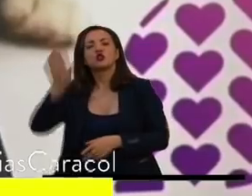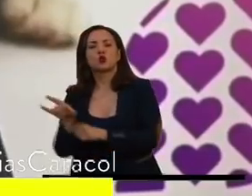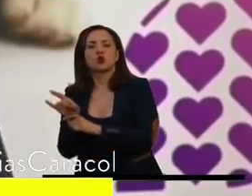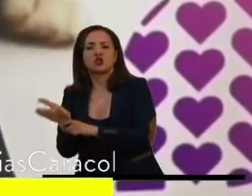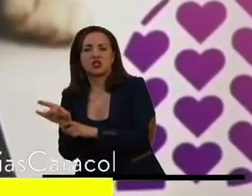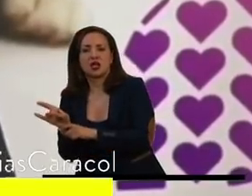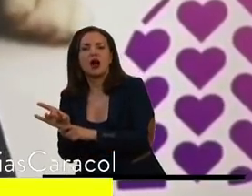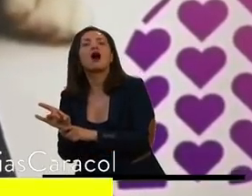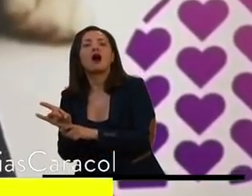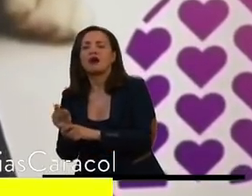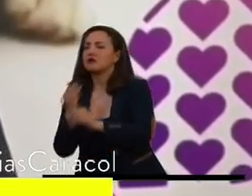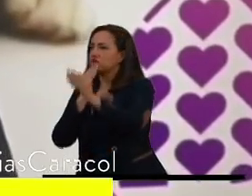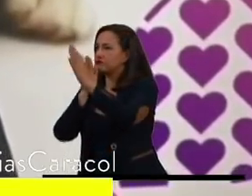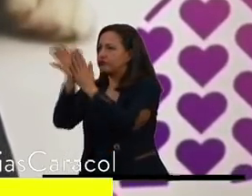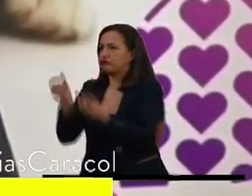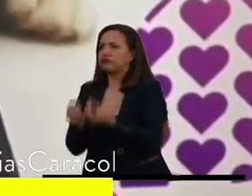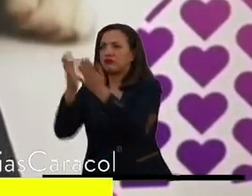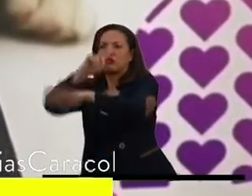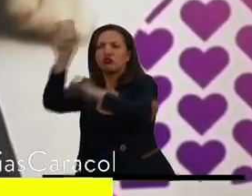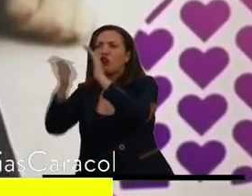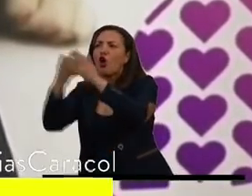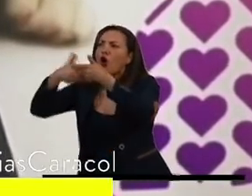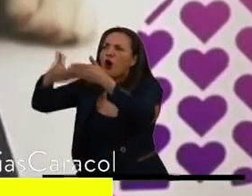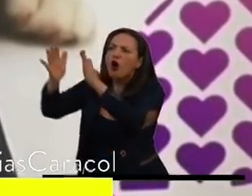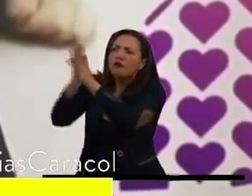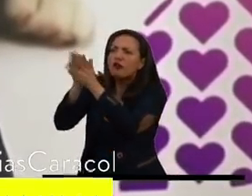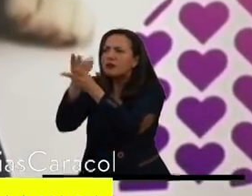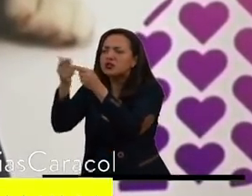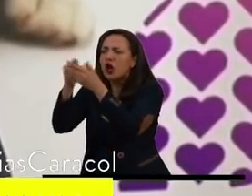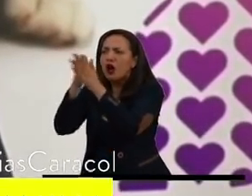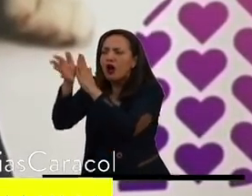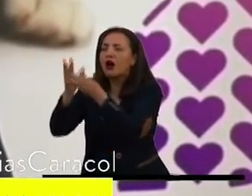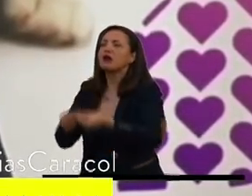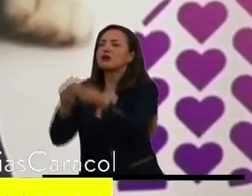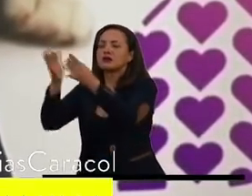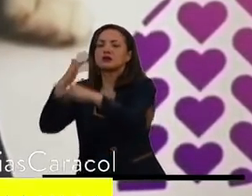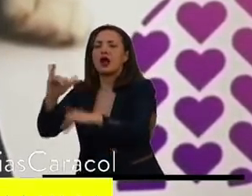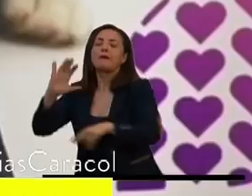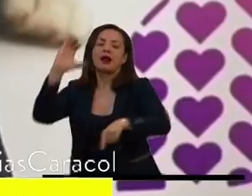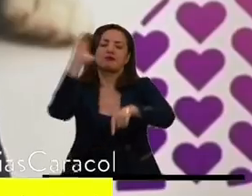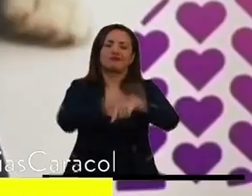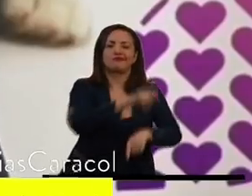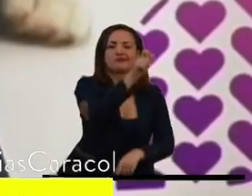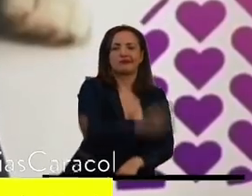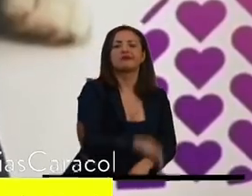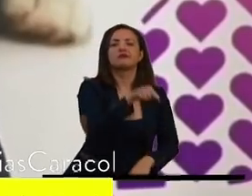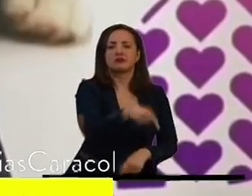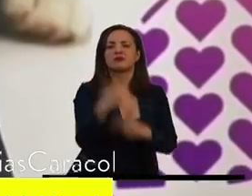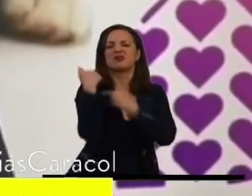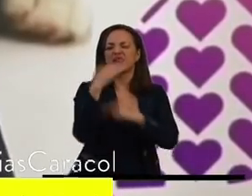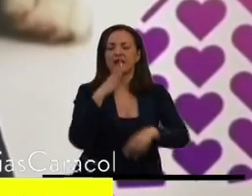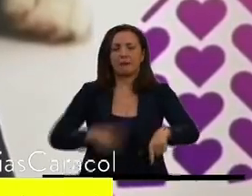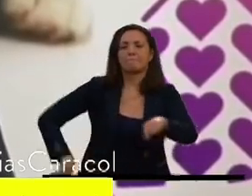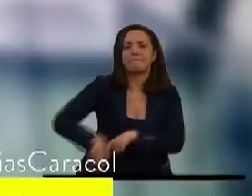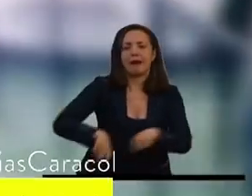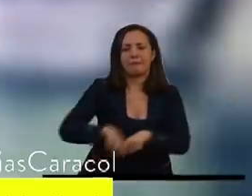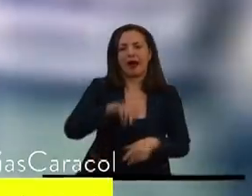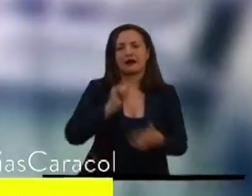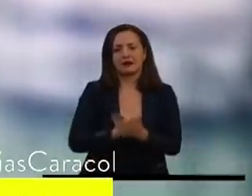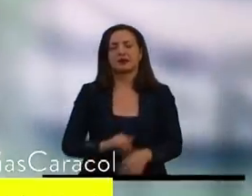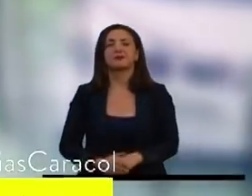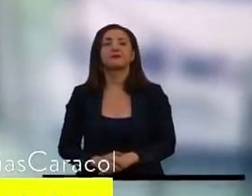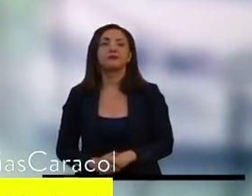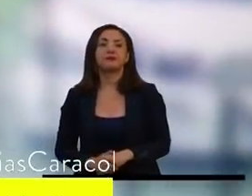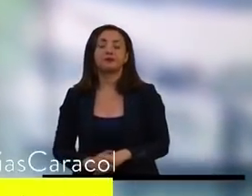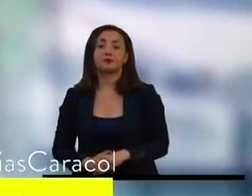y se le proporcionó toda la información requerida para la individualización y judicialización de la persona responsable del maltrato. Por